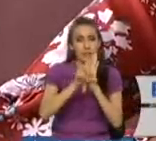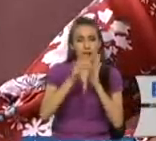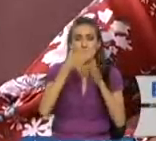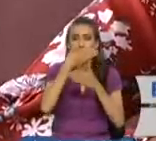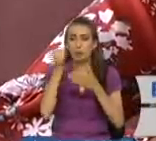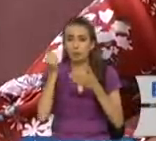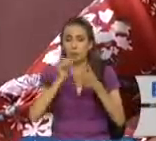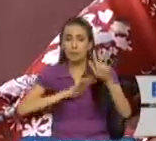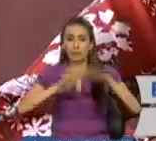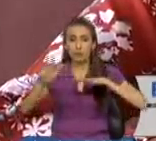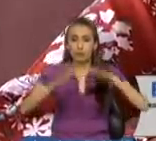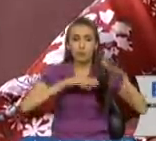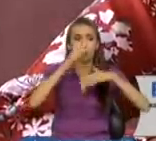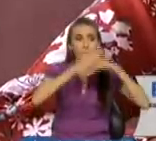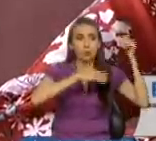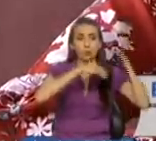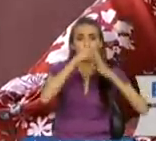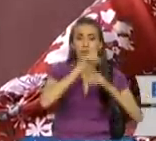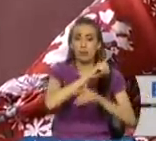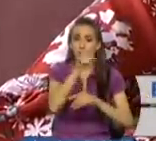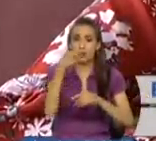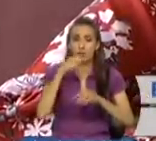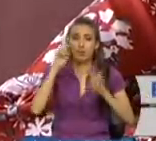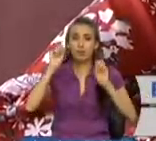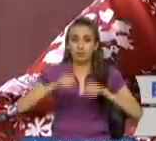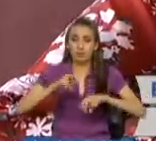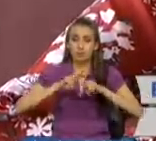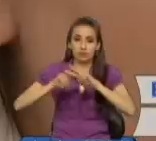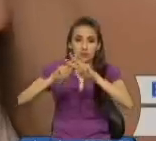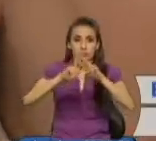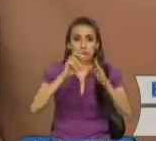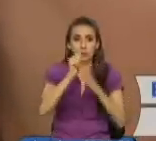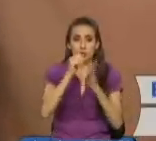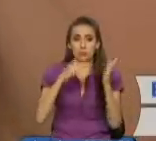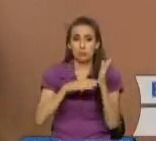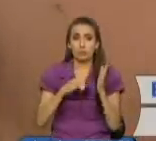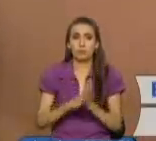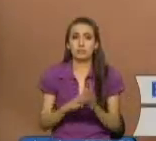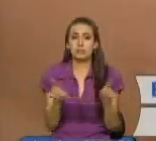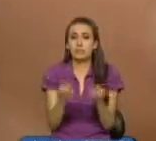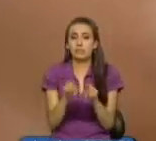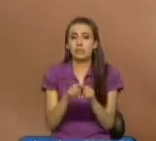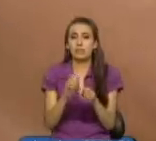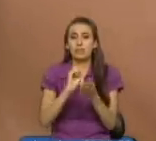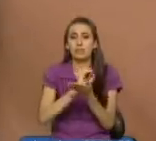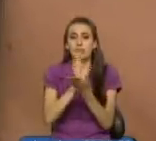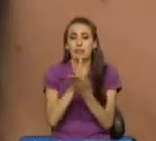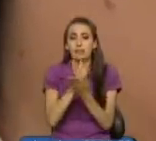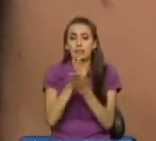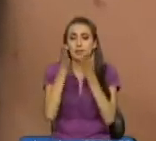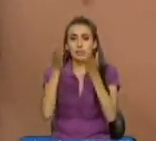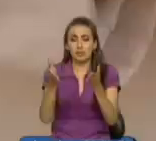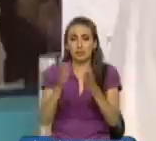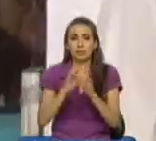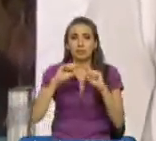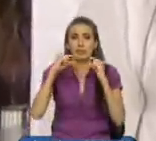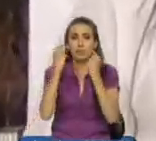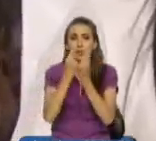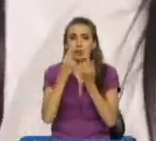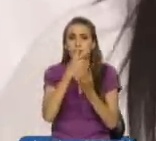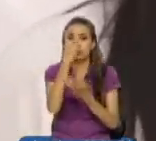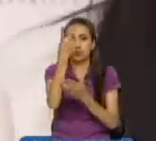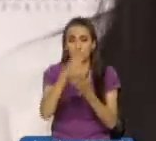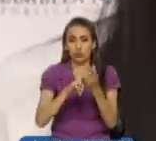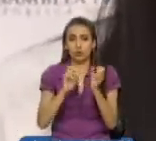actividad del sector de la construcción yo creo que hay una apertura para analizar esas propuestas similar criterio mantienen las asambleístas Mónica alemán y Sonia Palacios pero